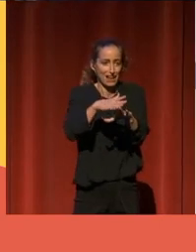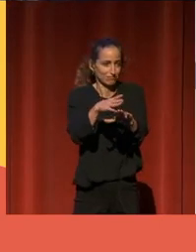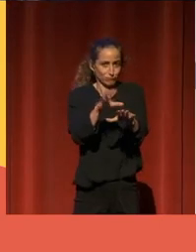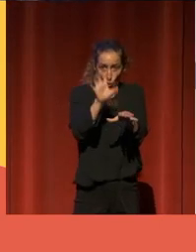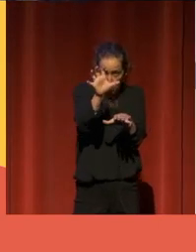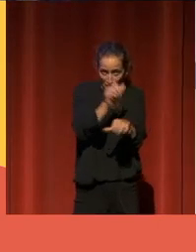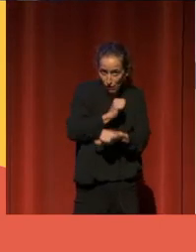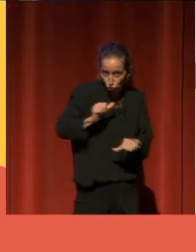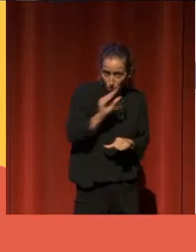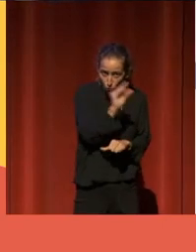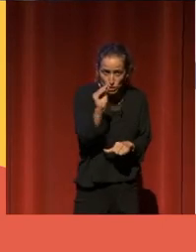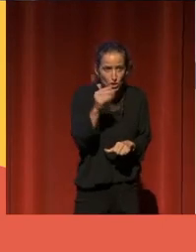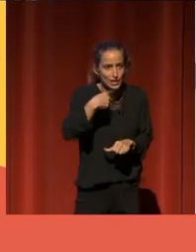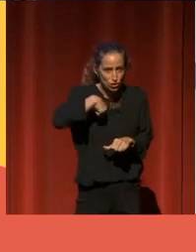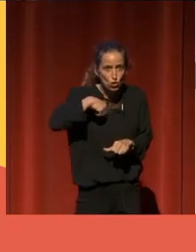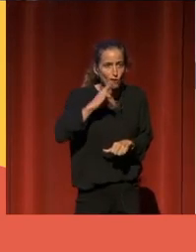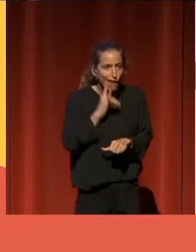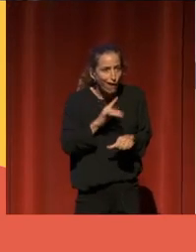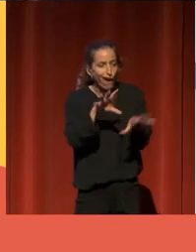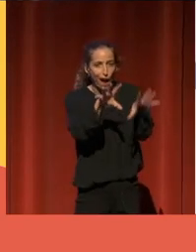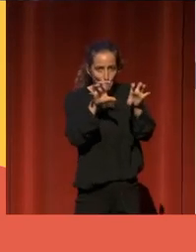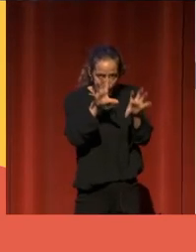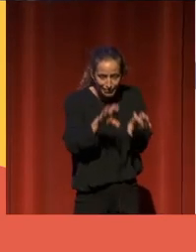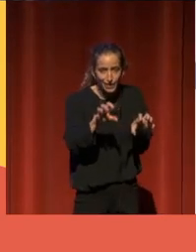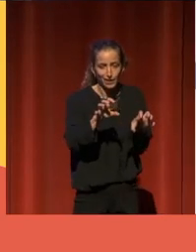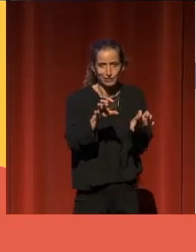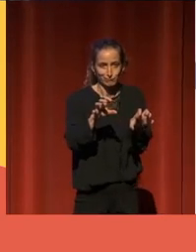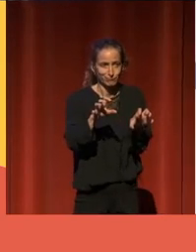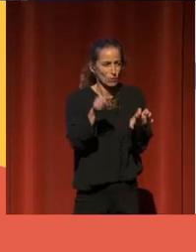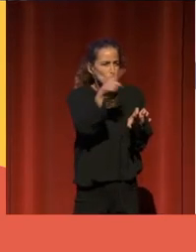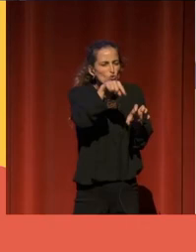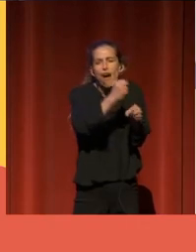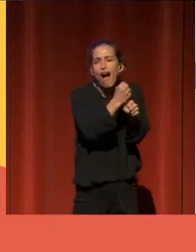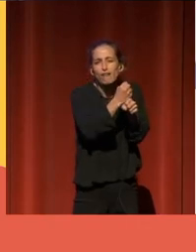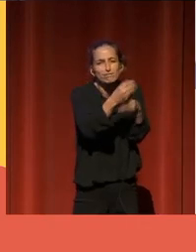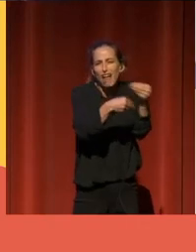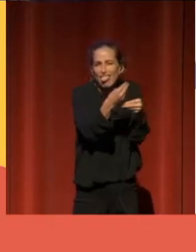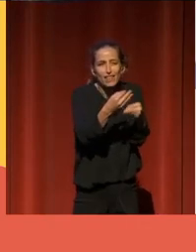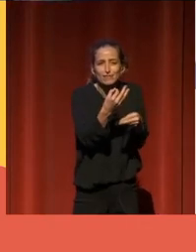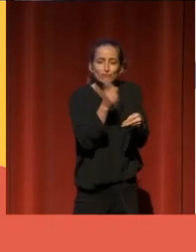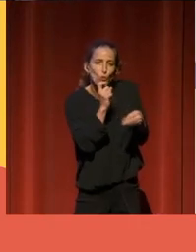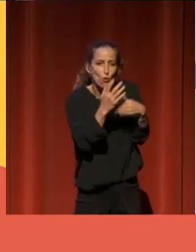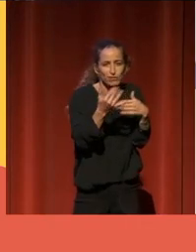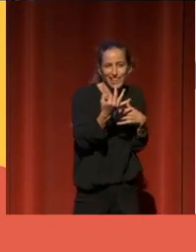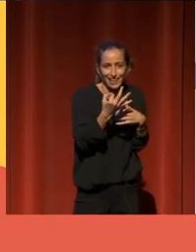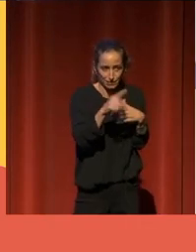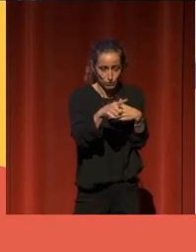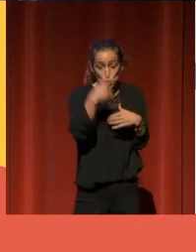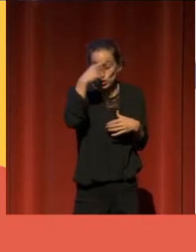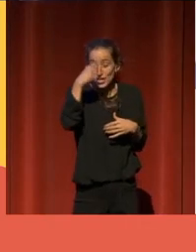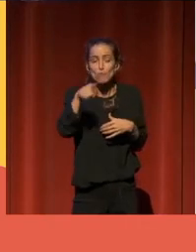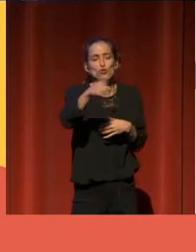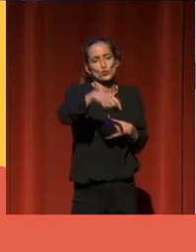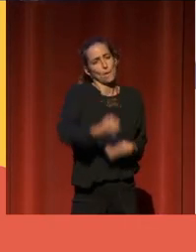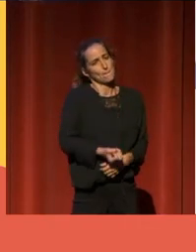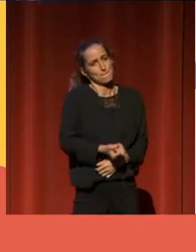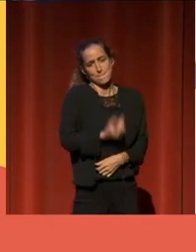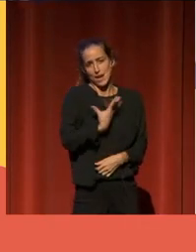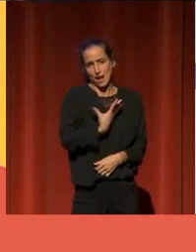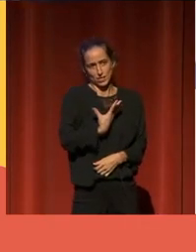aprender de vosotras y vosotros qué es lo que estáis haciendo y lo sé que lo hacéis con gran